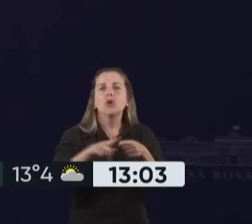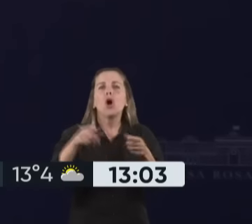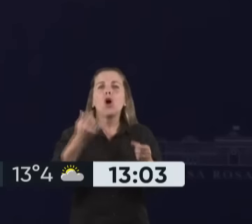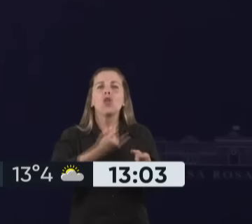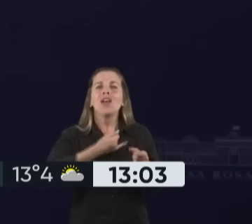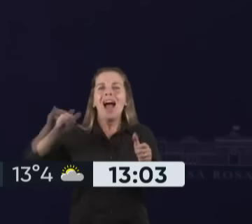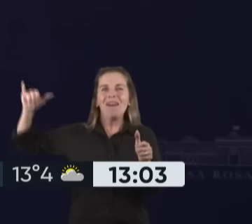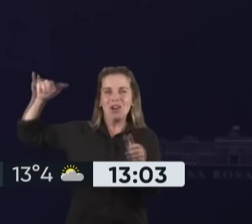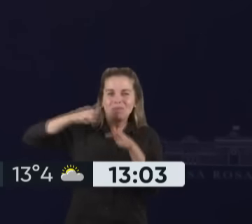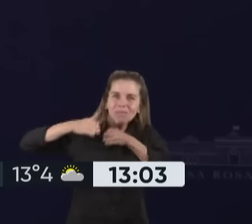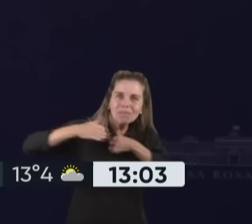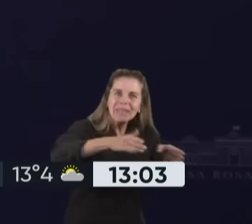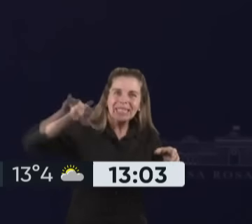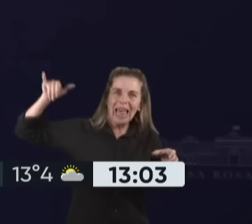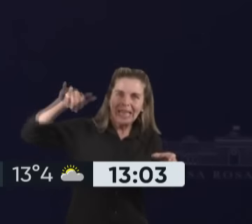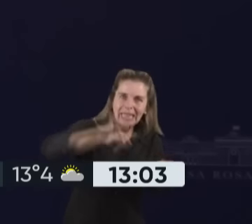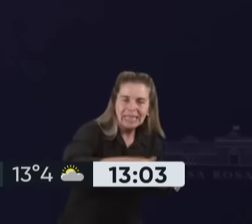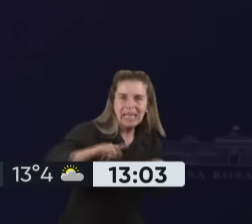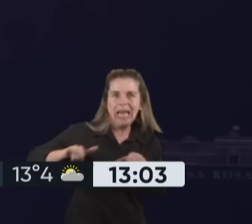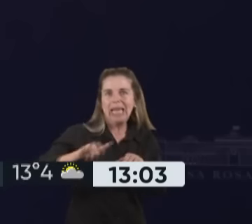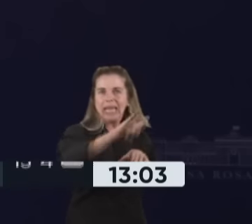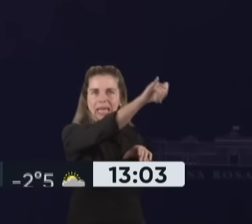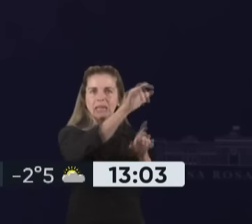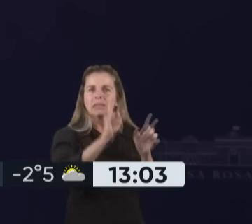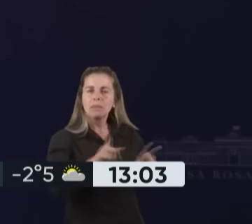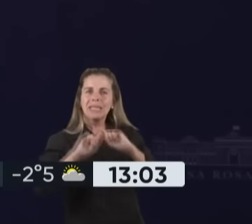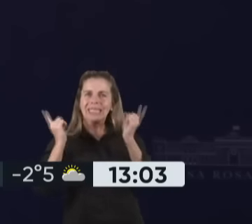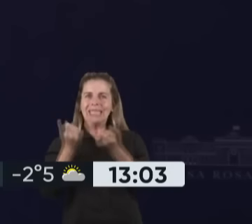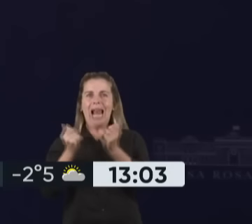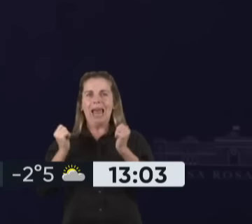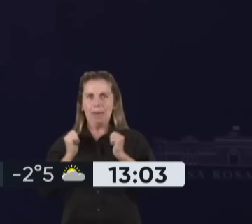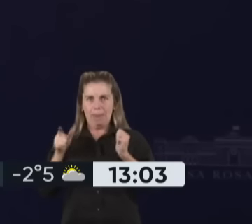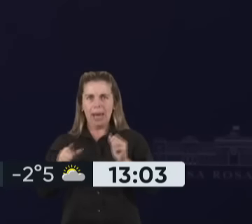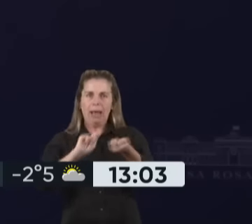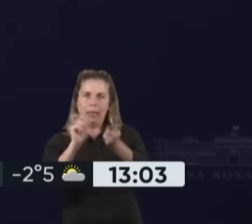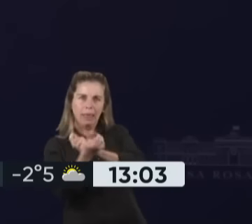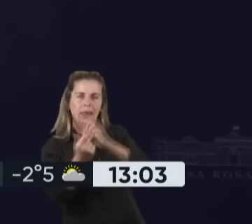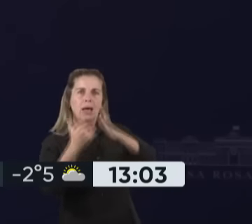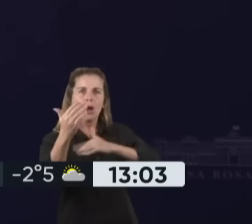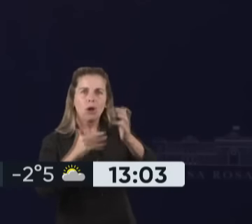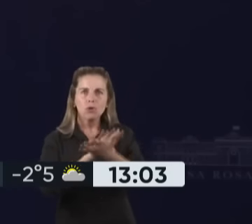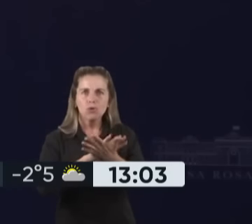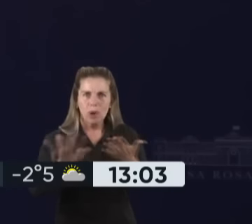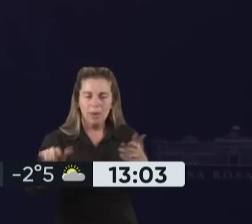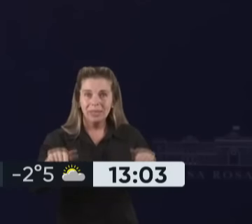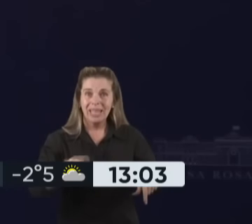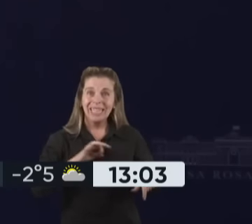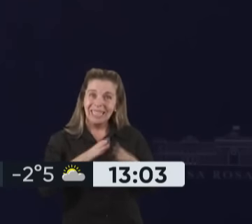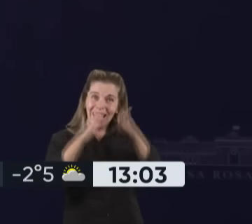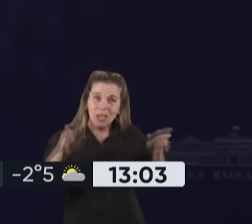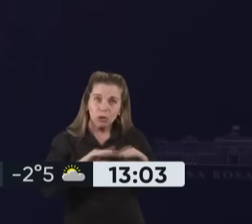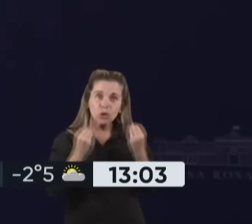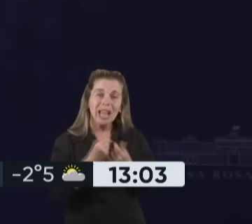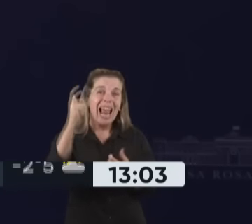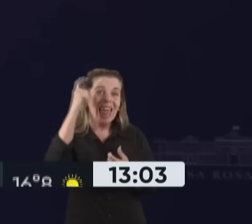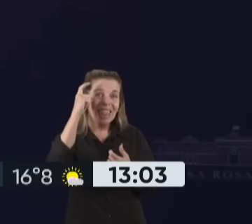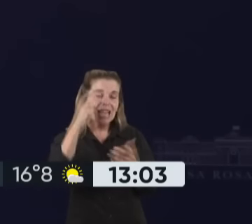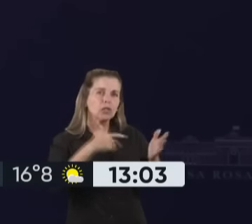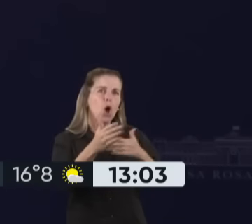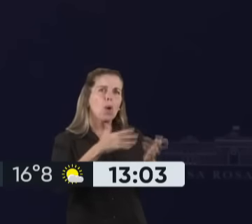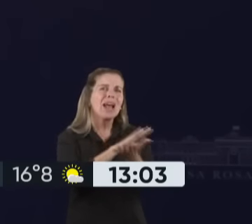aterrizaje y en las salas de preembarque. Durante este año ya se finalizaron más de 10 obras en aeropuertos como